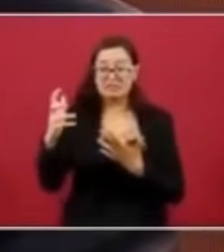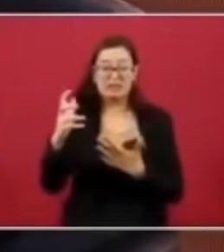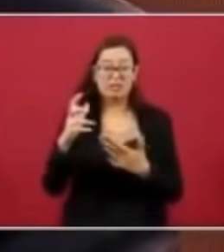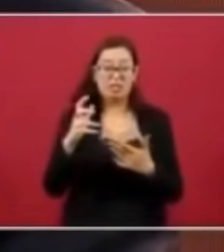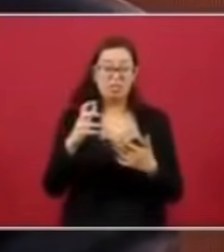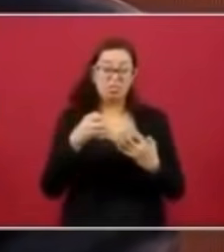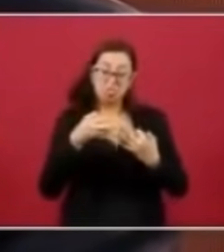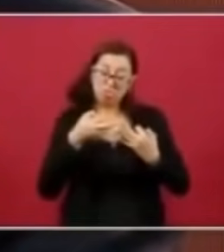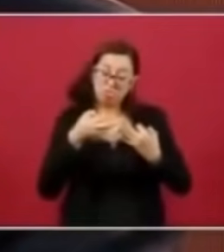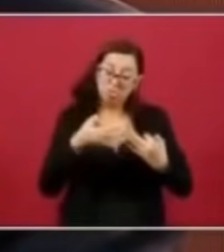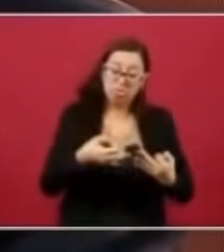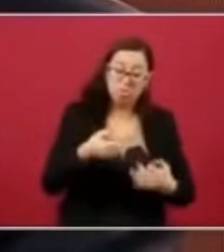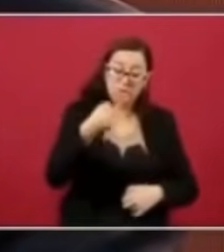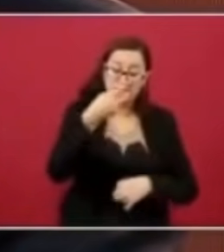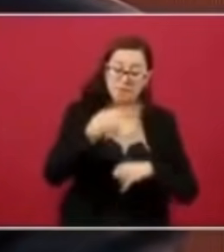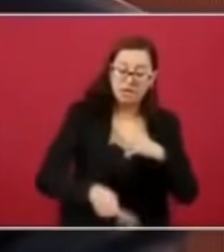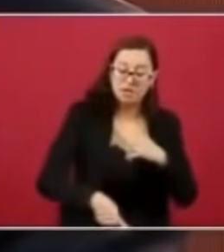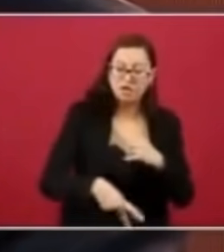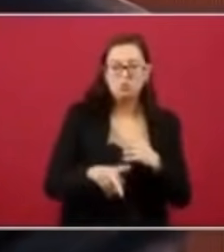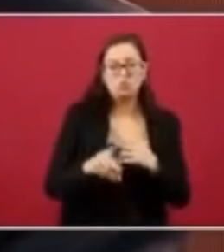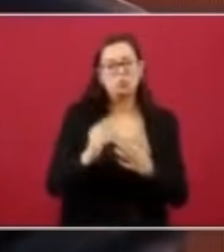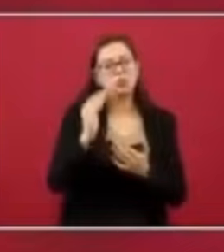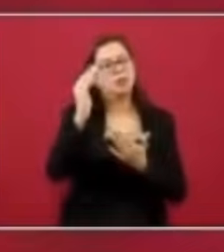adictivas, tan peligrosas.